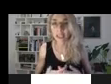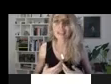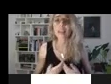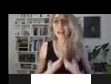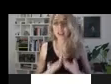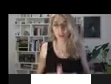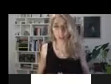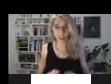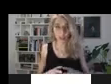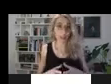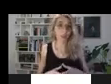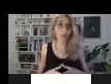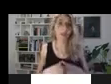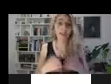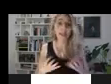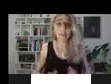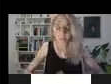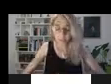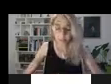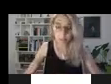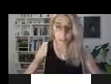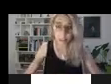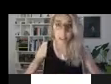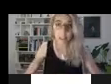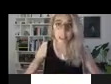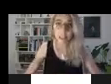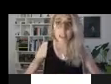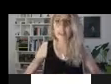modo internacional, que de alguna manera